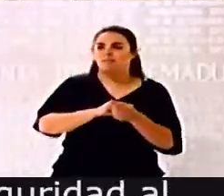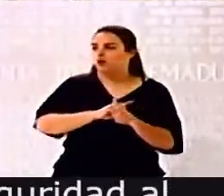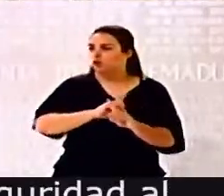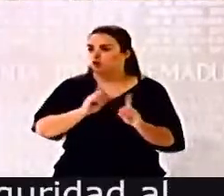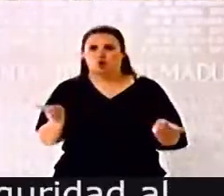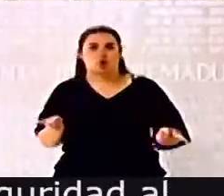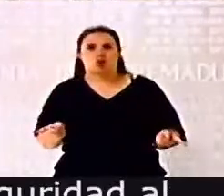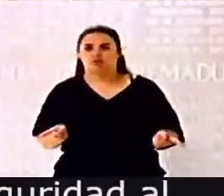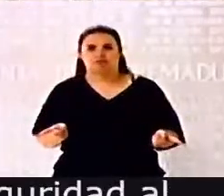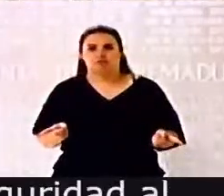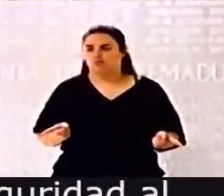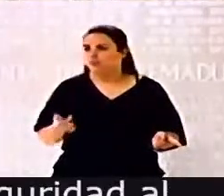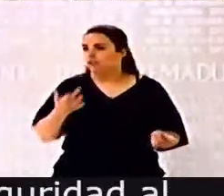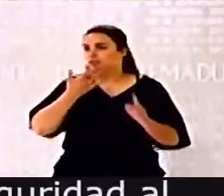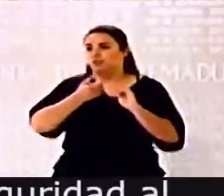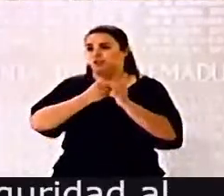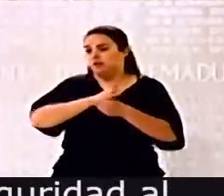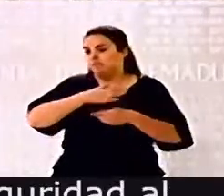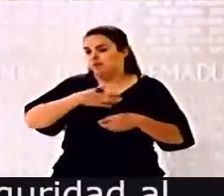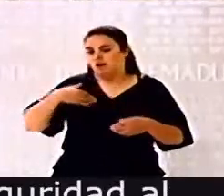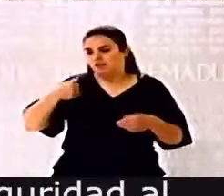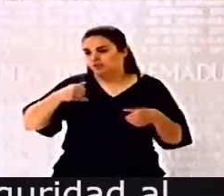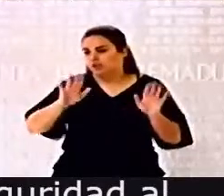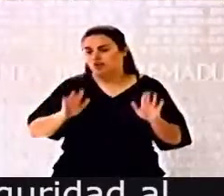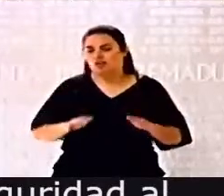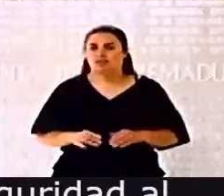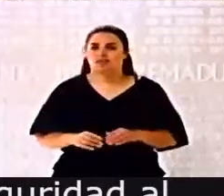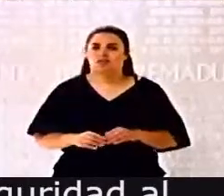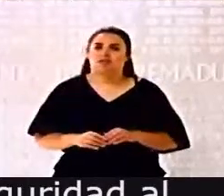esa decisión. Si no la tienen que cambiar, pues que no la cambien.